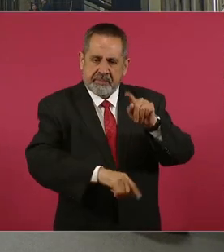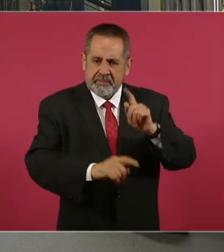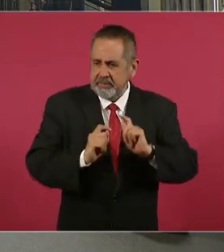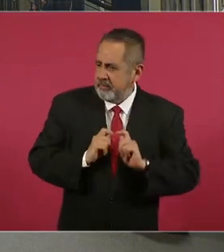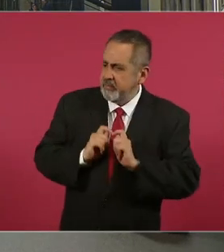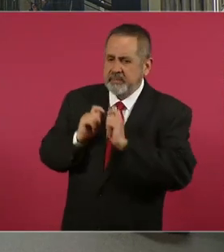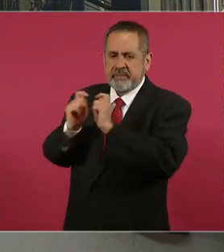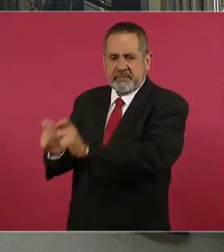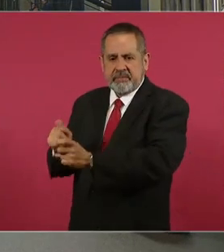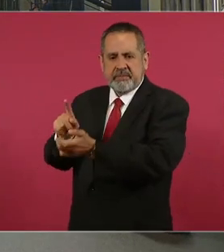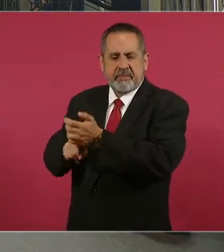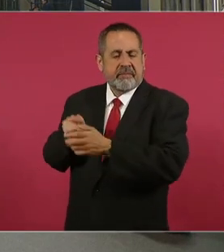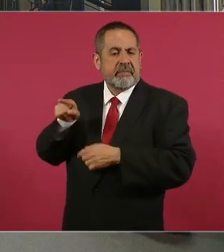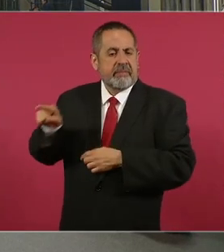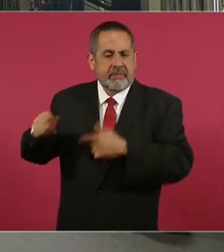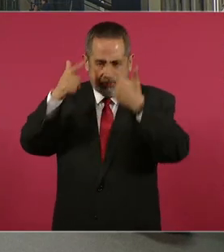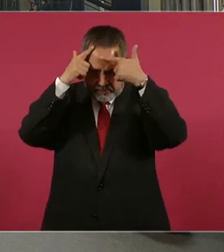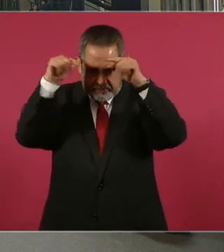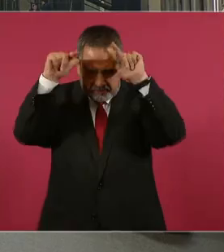Secretaría de Marina.